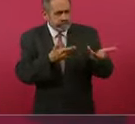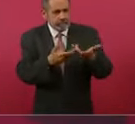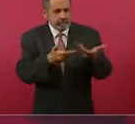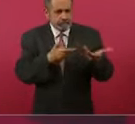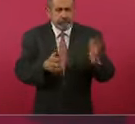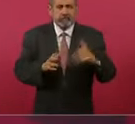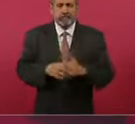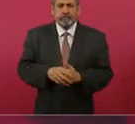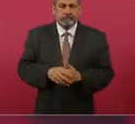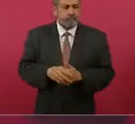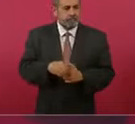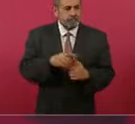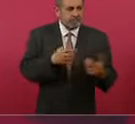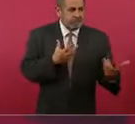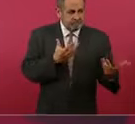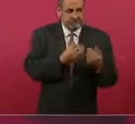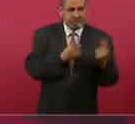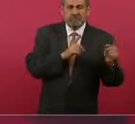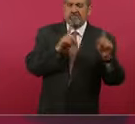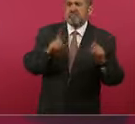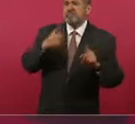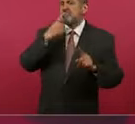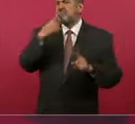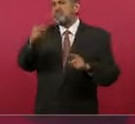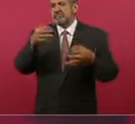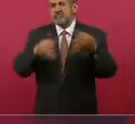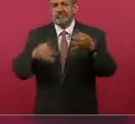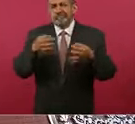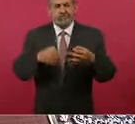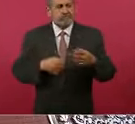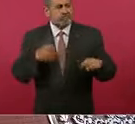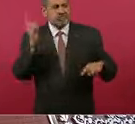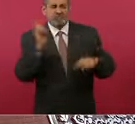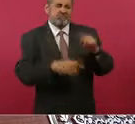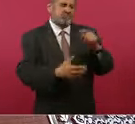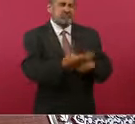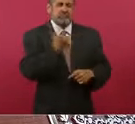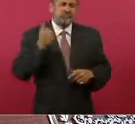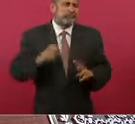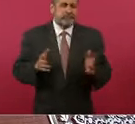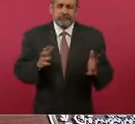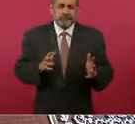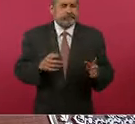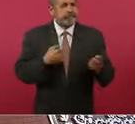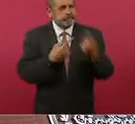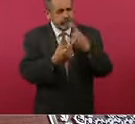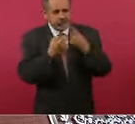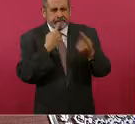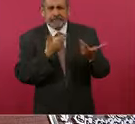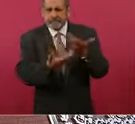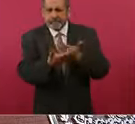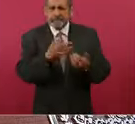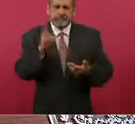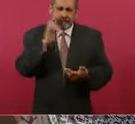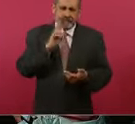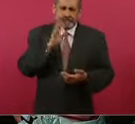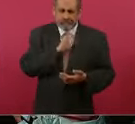no nos fuimos a los pleitos, no expropiamos, los llamamos. A ver,